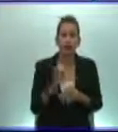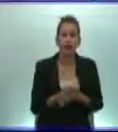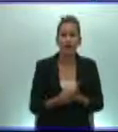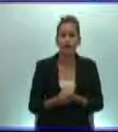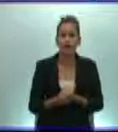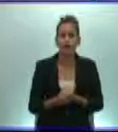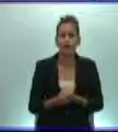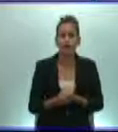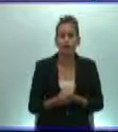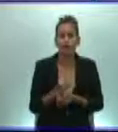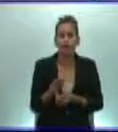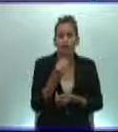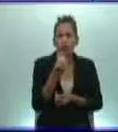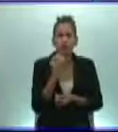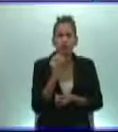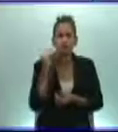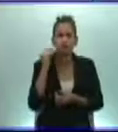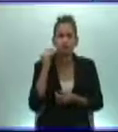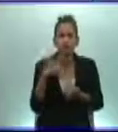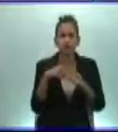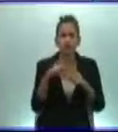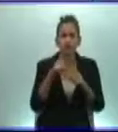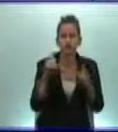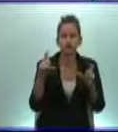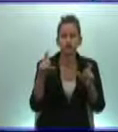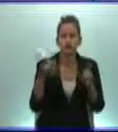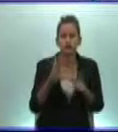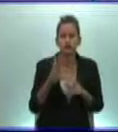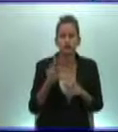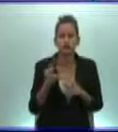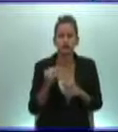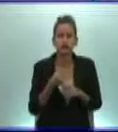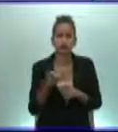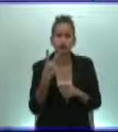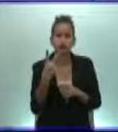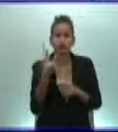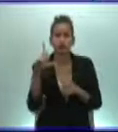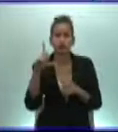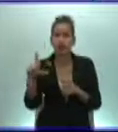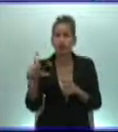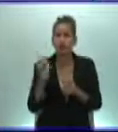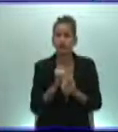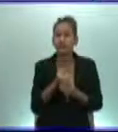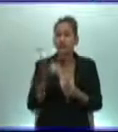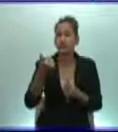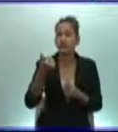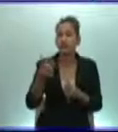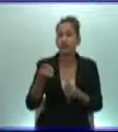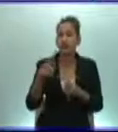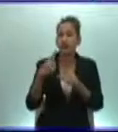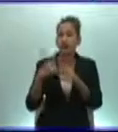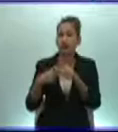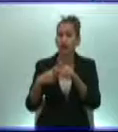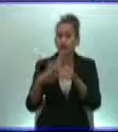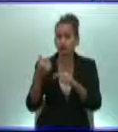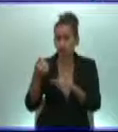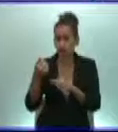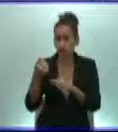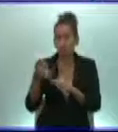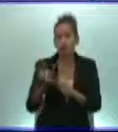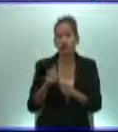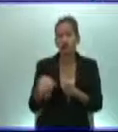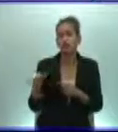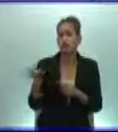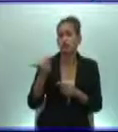pudiera estar utilizando el teorema que plantea que dos lados y el ángulo comprendido